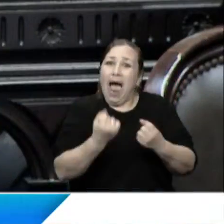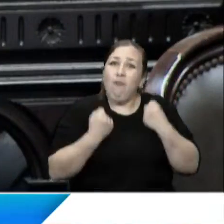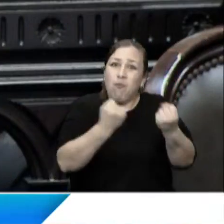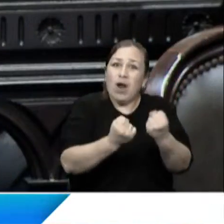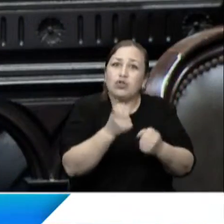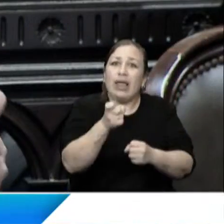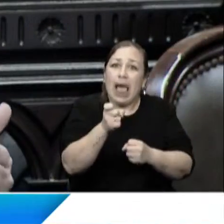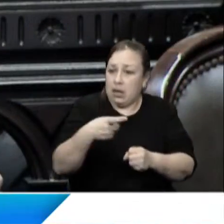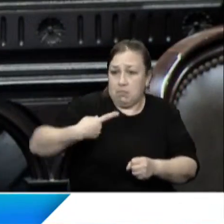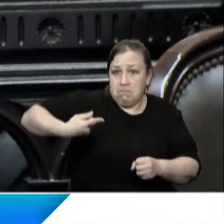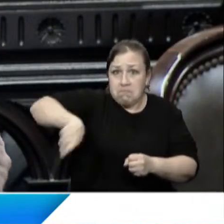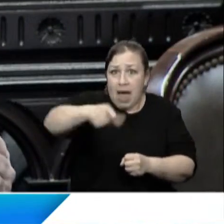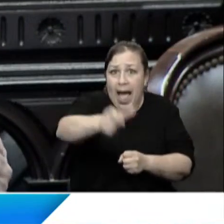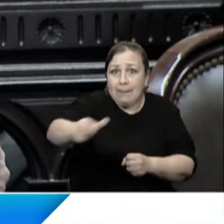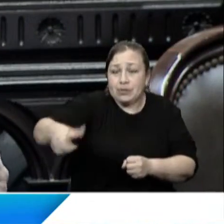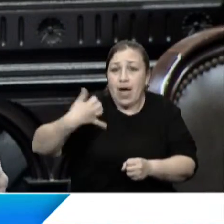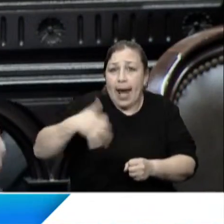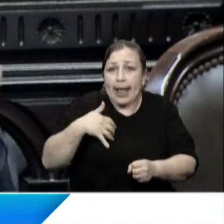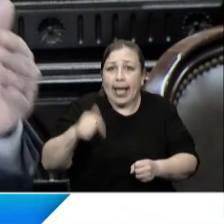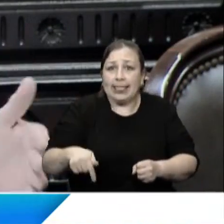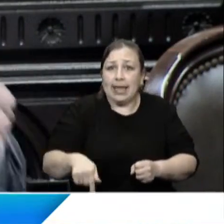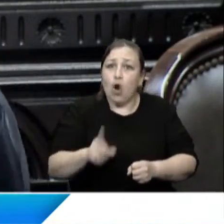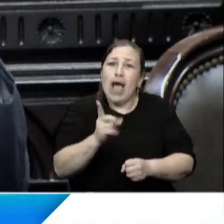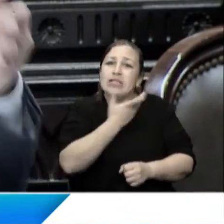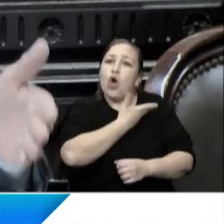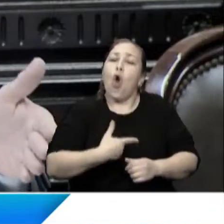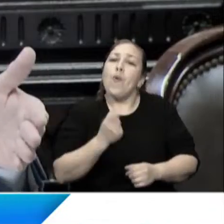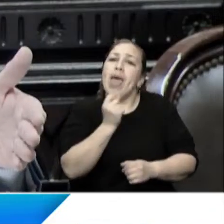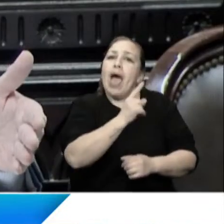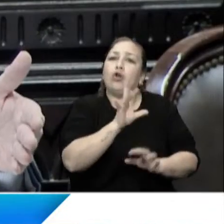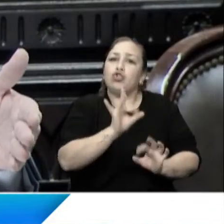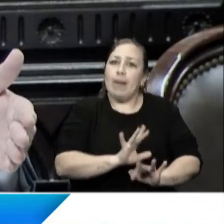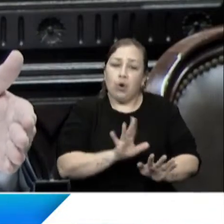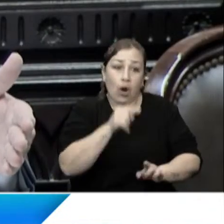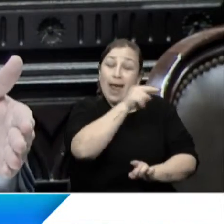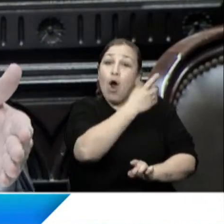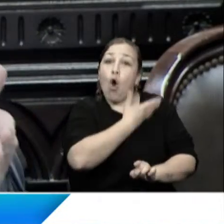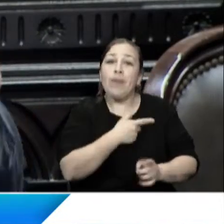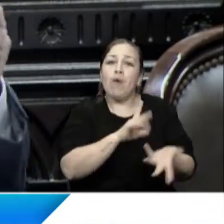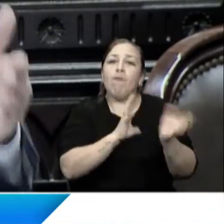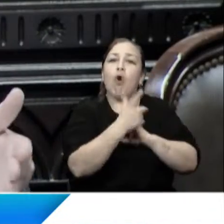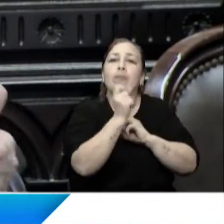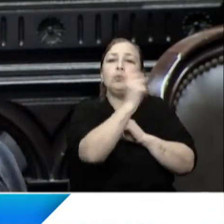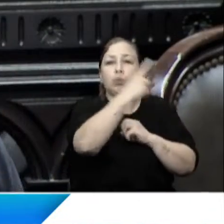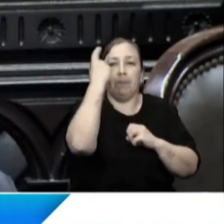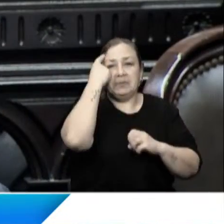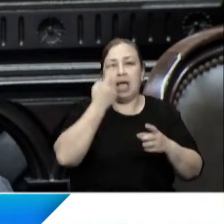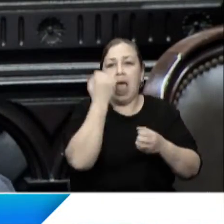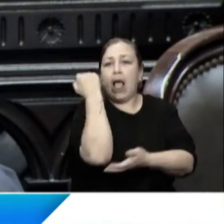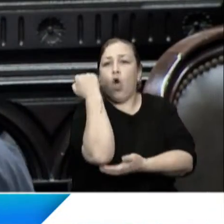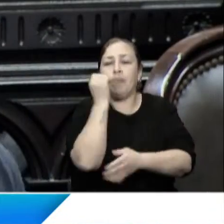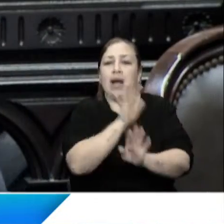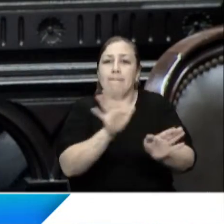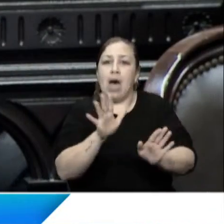lo pagan todos los argentinos, no es un gobierno. Un gobierno tiene una idea económica Y el resultado y el esfuerzo los hacen todos